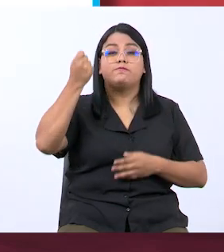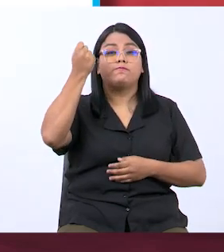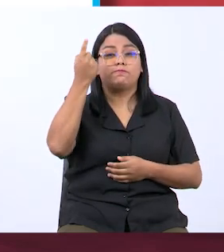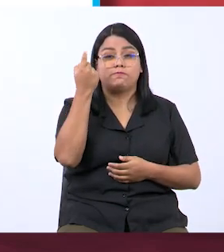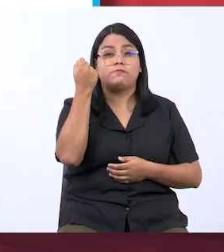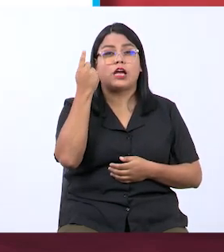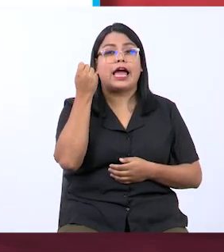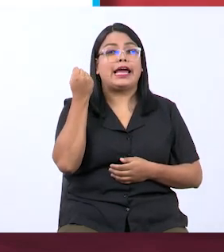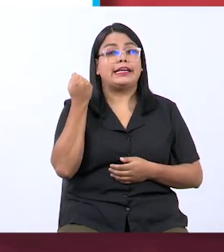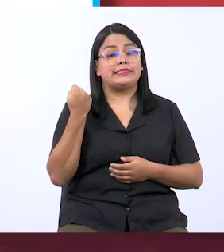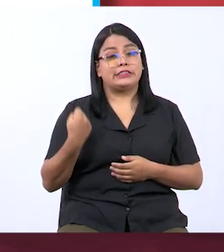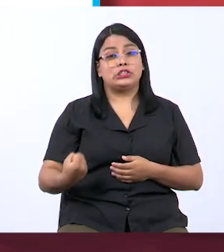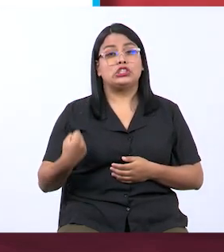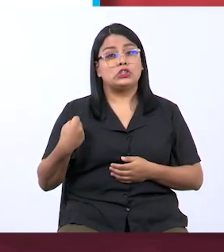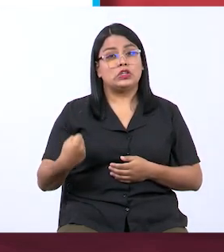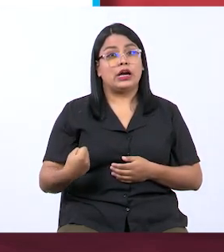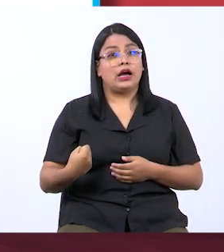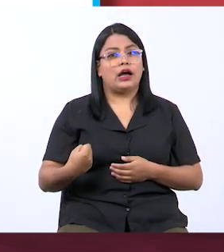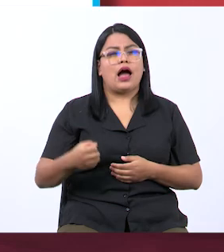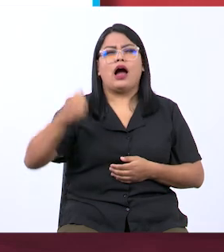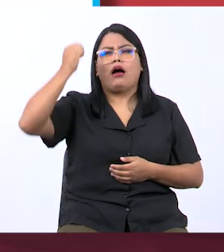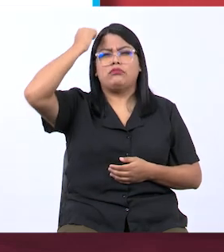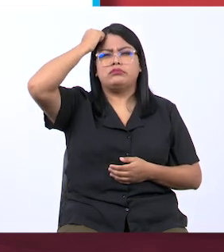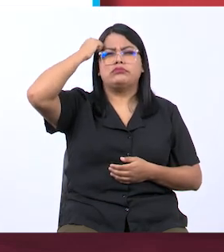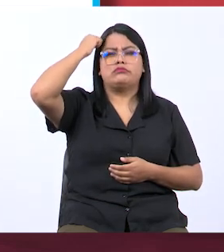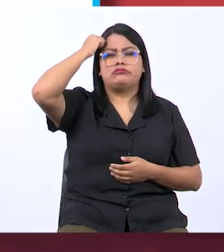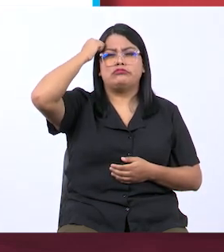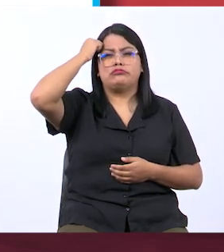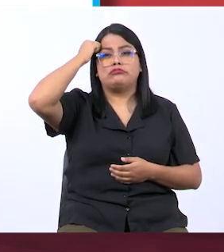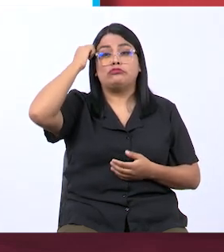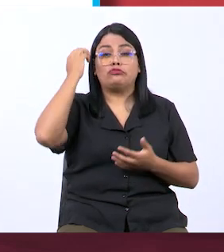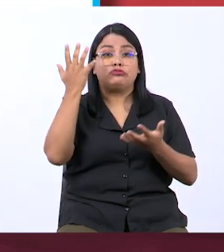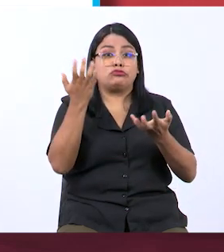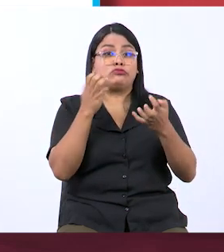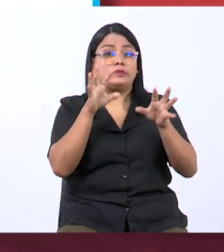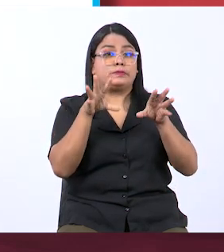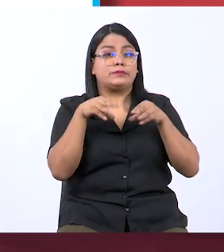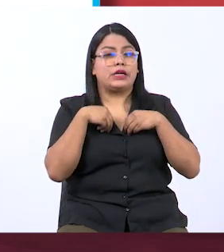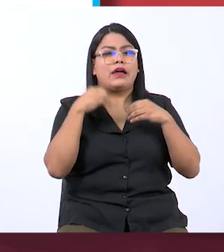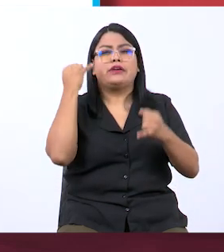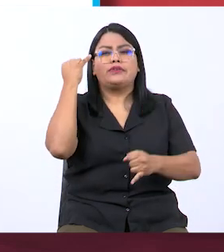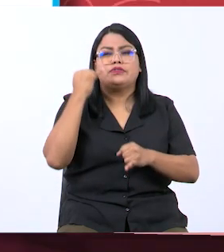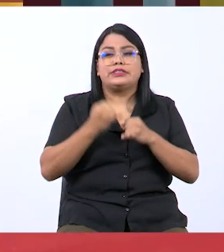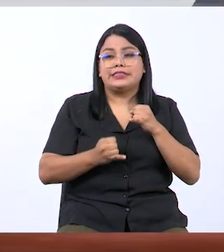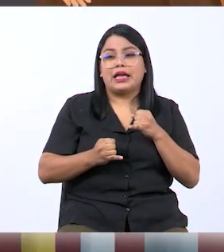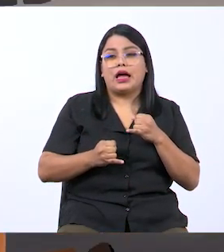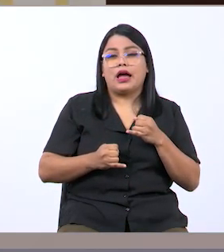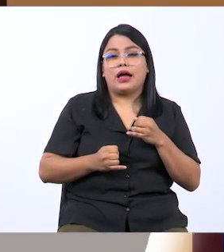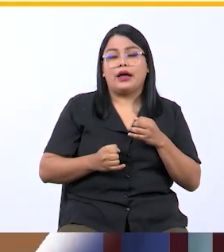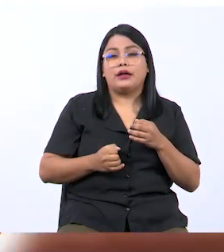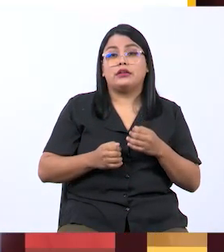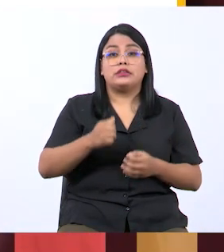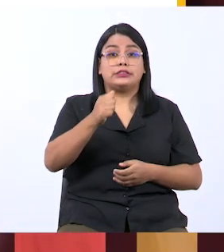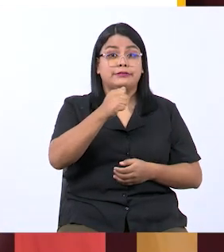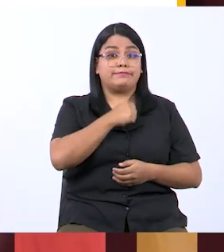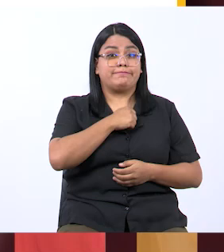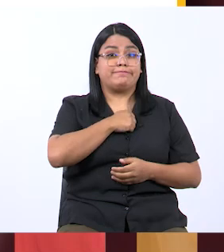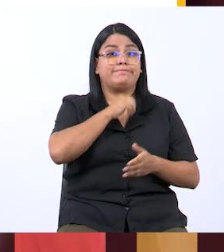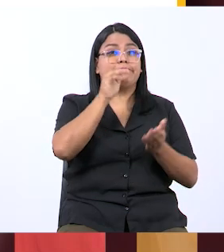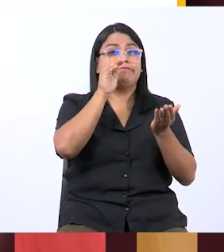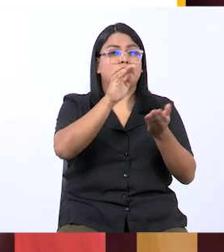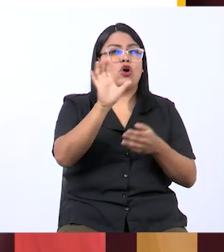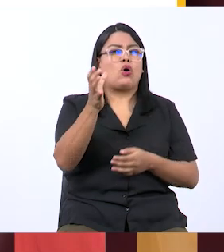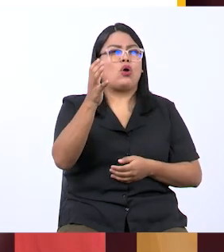manera comprensible al estudiante cuáles son los aprendizajes esperados, y finalmente la sección Producto de